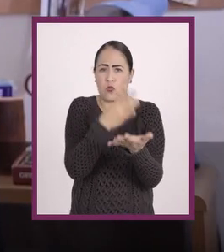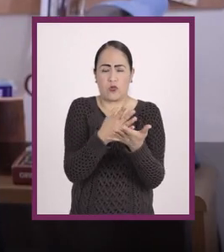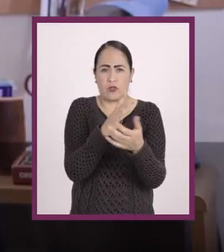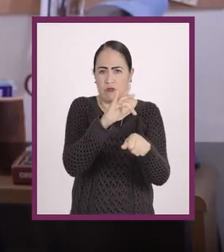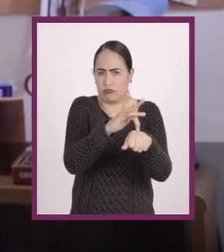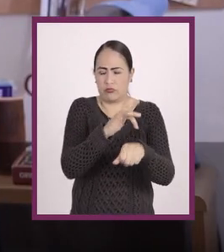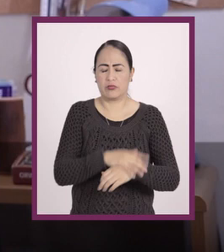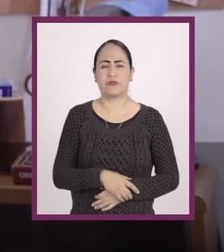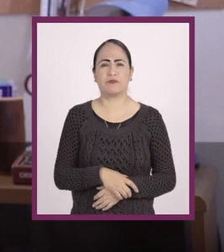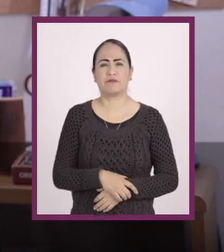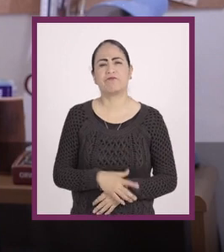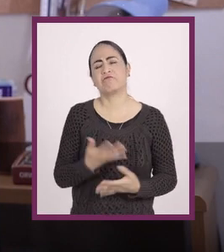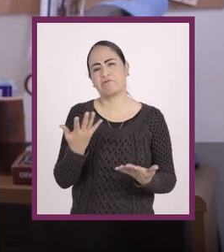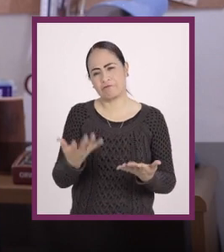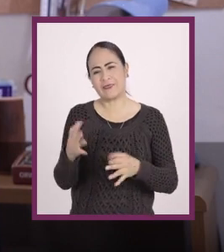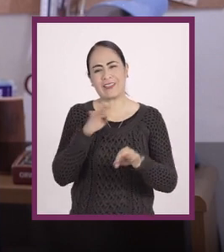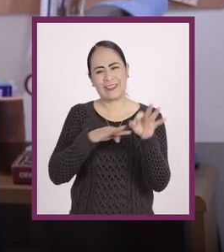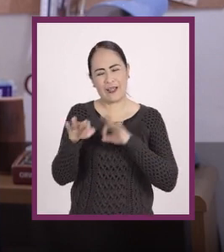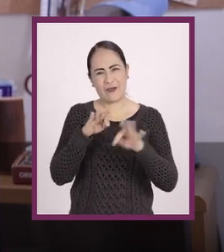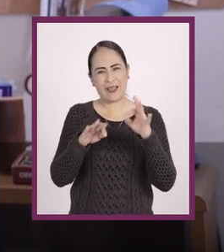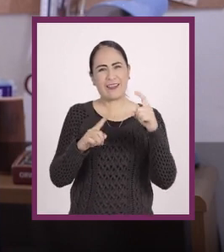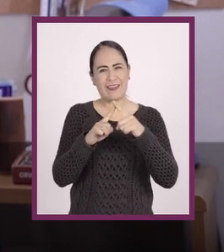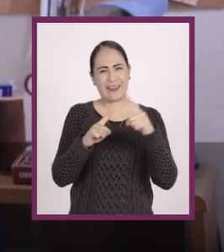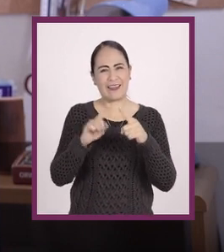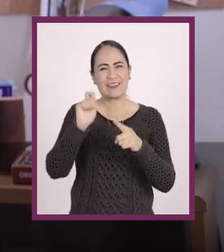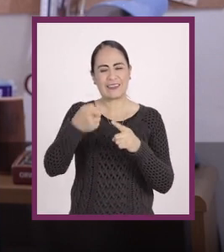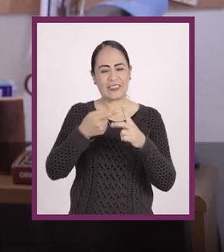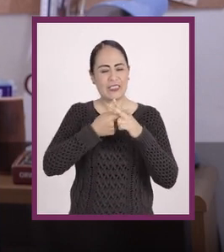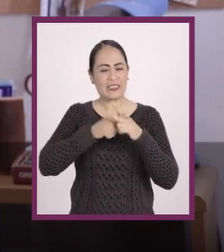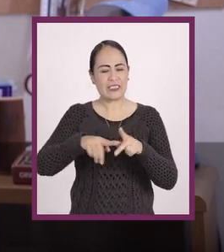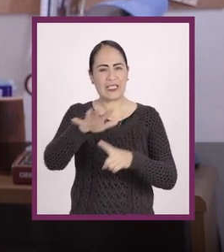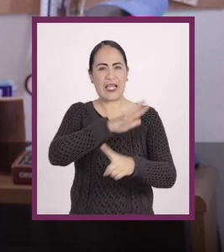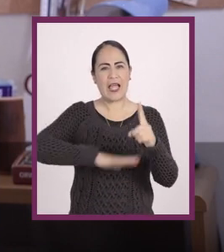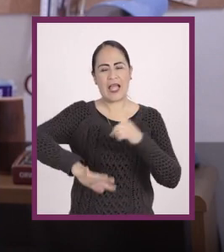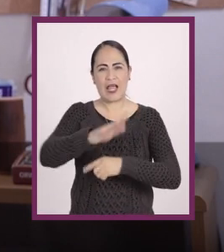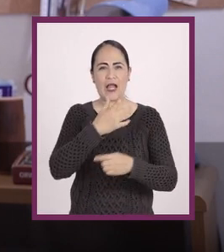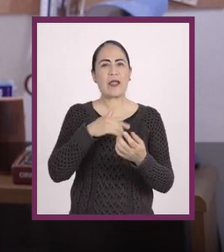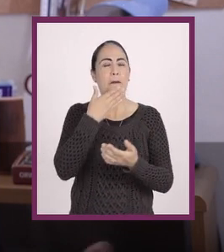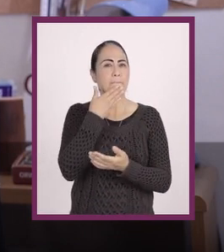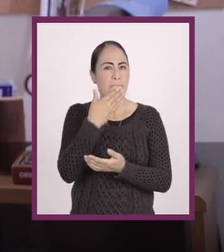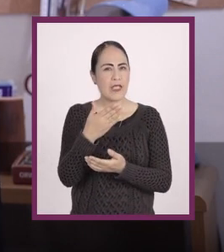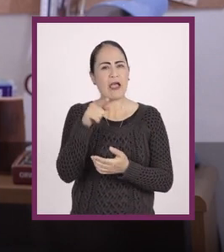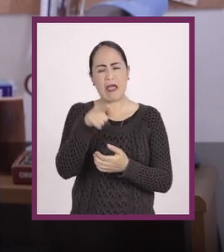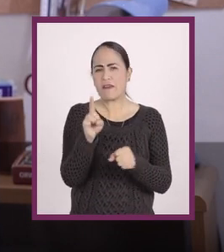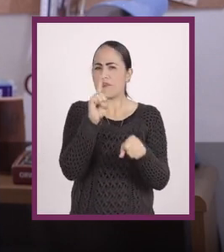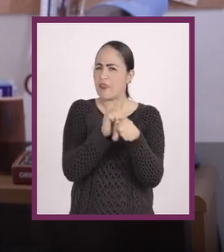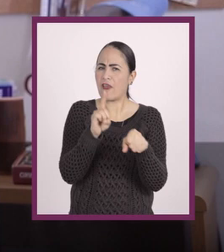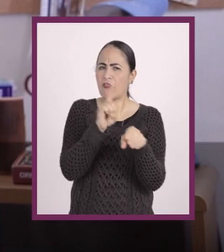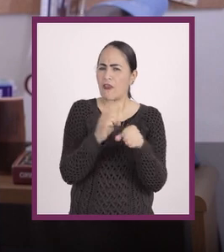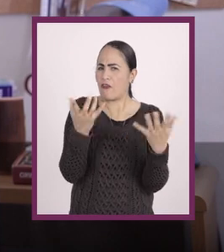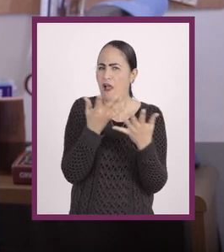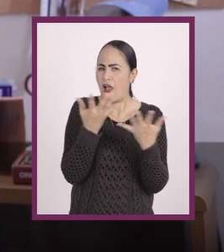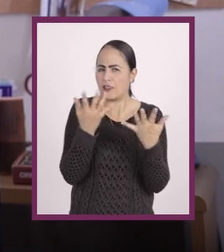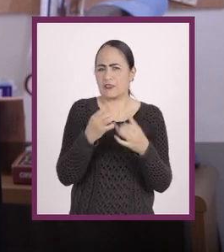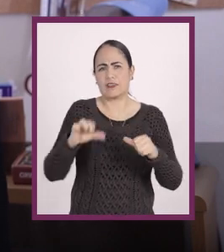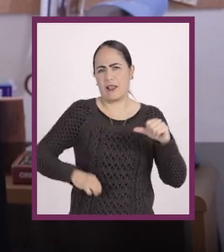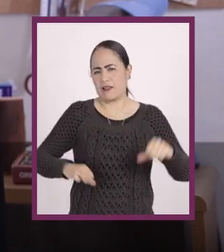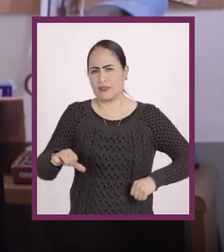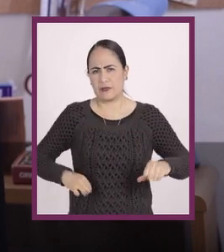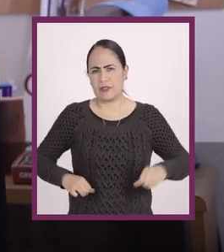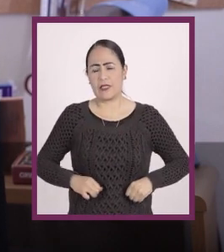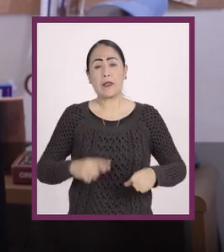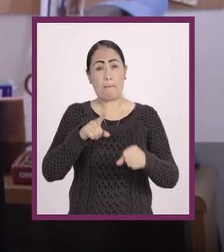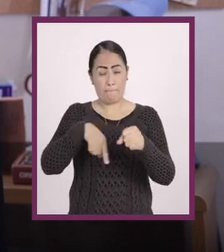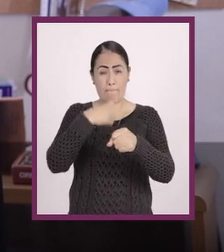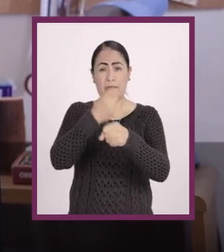ambiente de trabajo empieza por seleccionar el área donde dedicará tiempo a llevar tus actividades día con día lo primero que debes hacer es ubicar